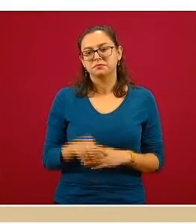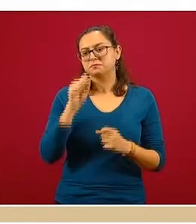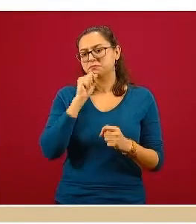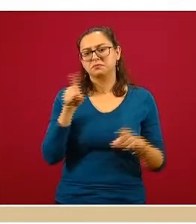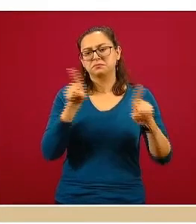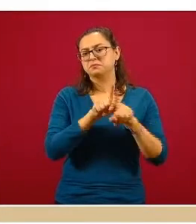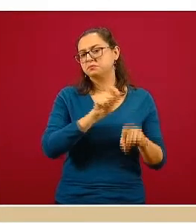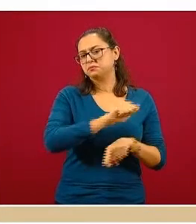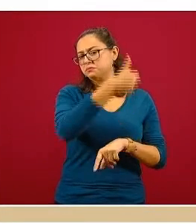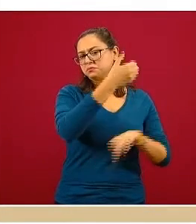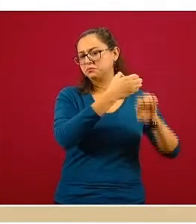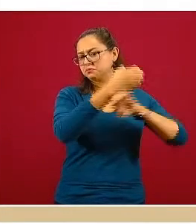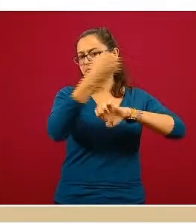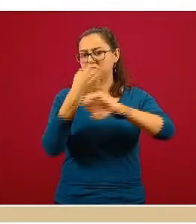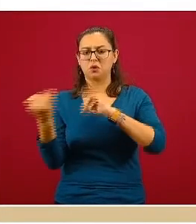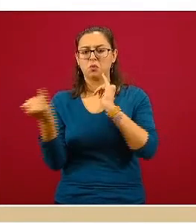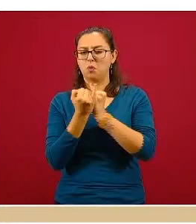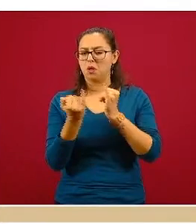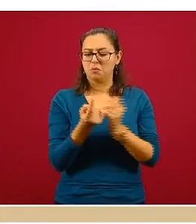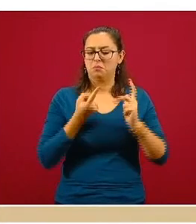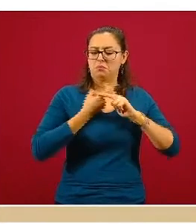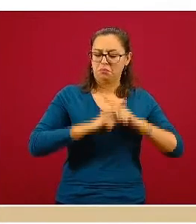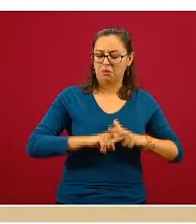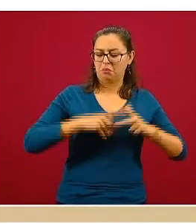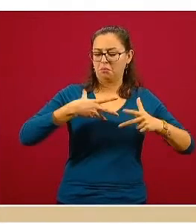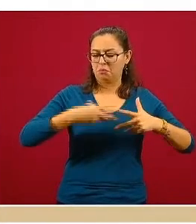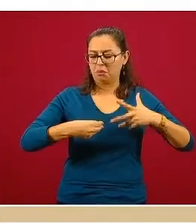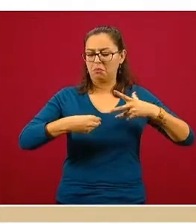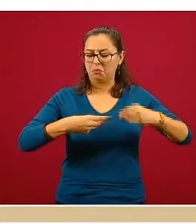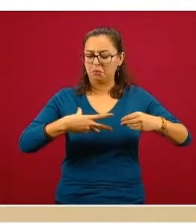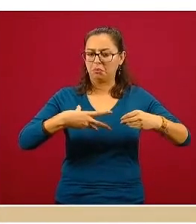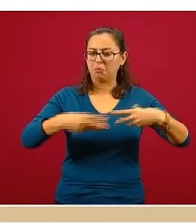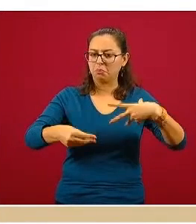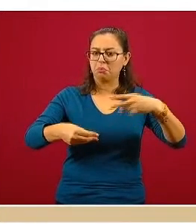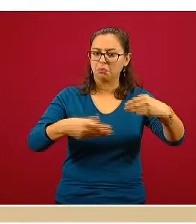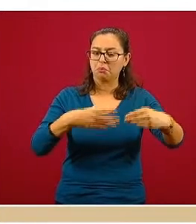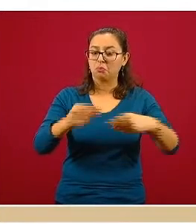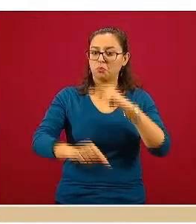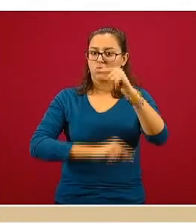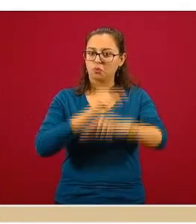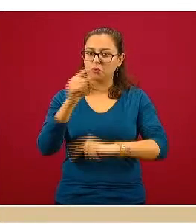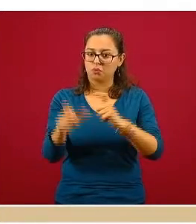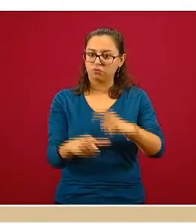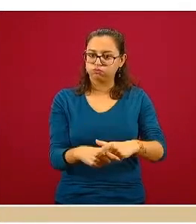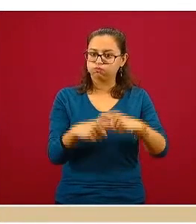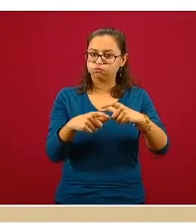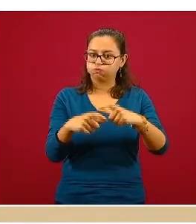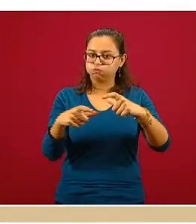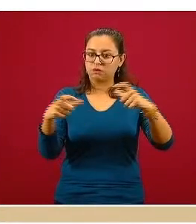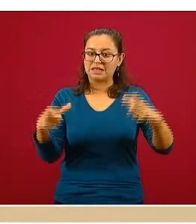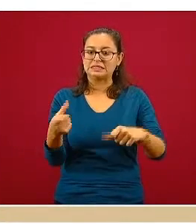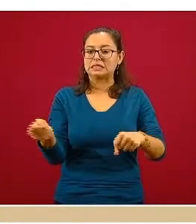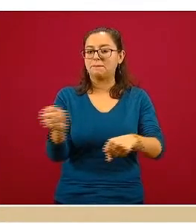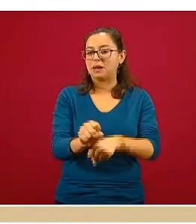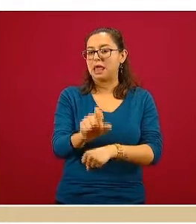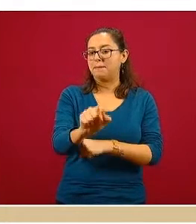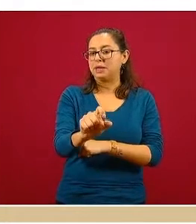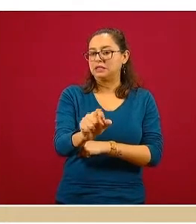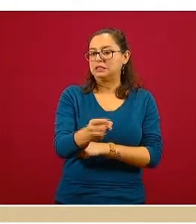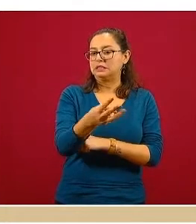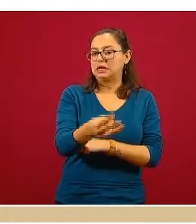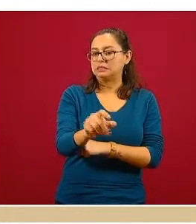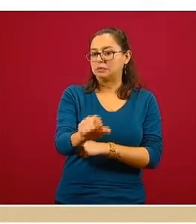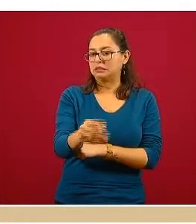similar a muchos de los estados, inicia con una transmisión basal, la cual vemos que se va incrementando a partir de la semana 23